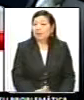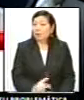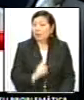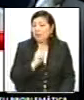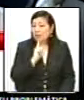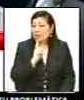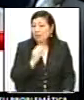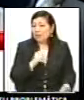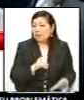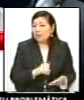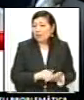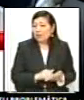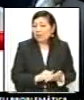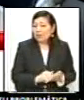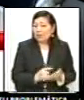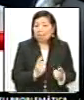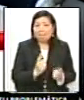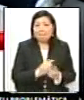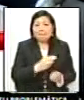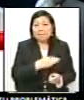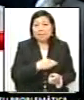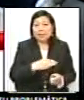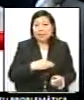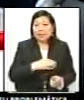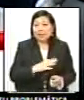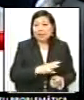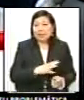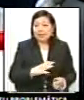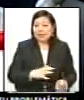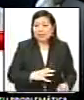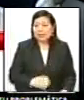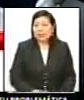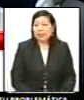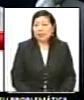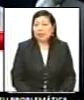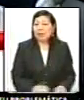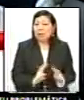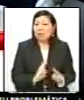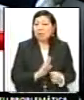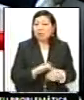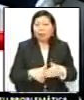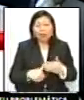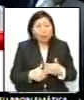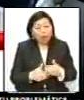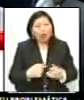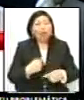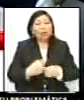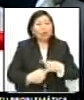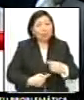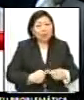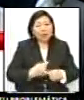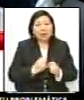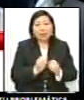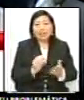no está en el ámbito directo de un ministro de Estado de estar viendo todos los días qué decisiones judiciales para tomar o responder este